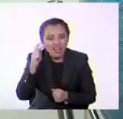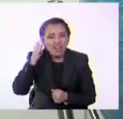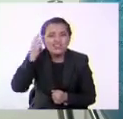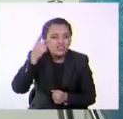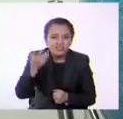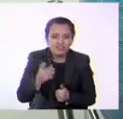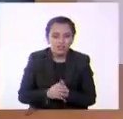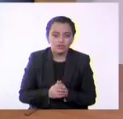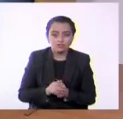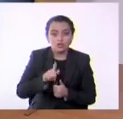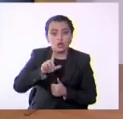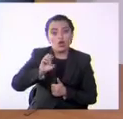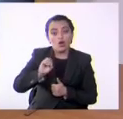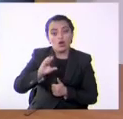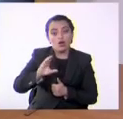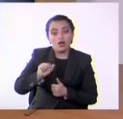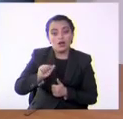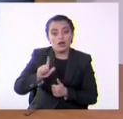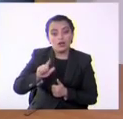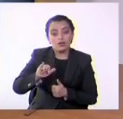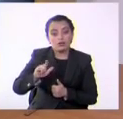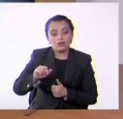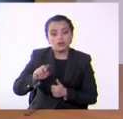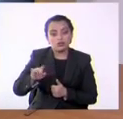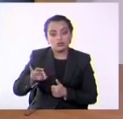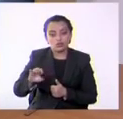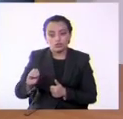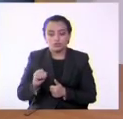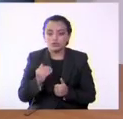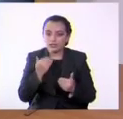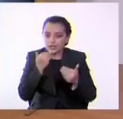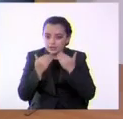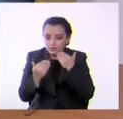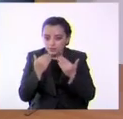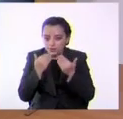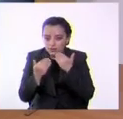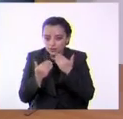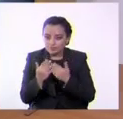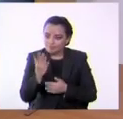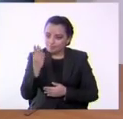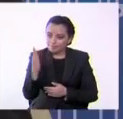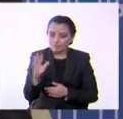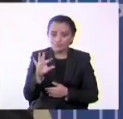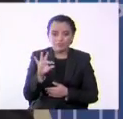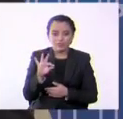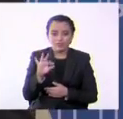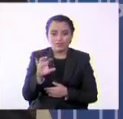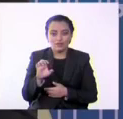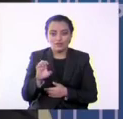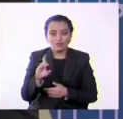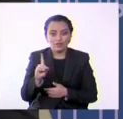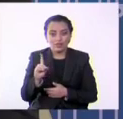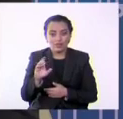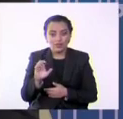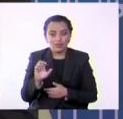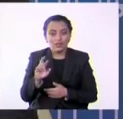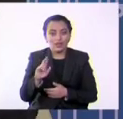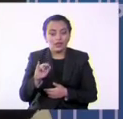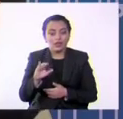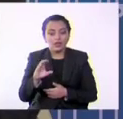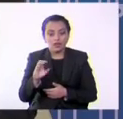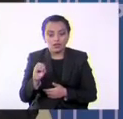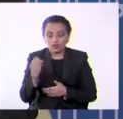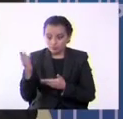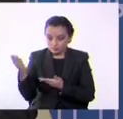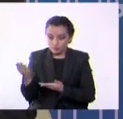Bien, antes de definirlo, comentarle que Federico nos acompaña también en esta clase y que nos va a ayudar a